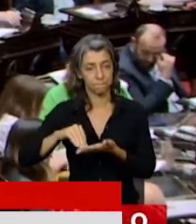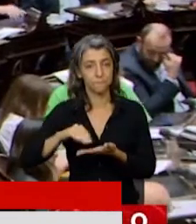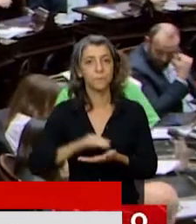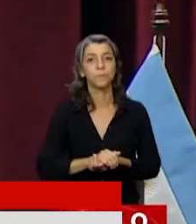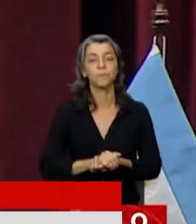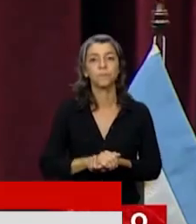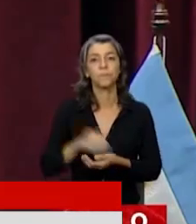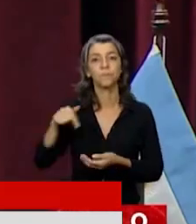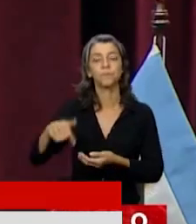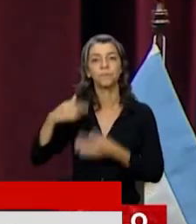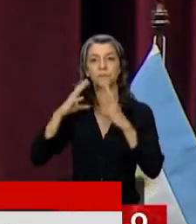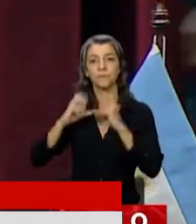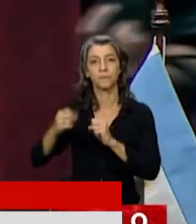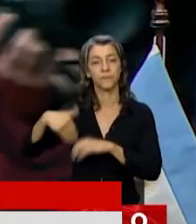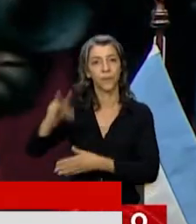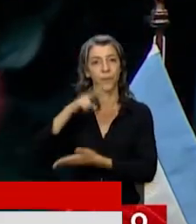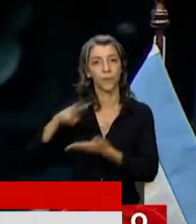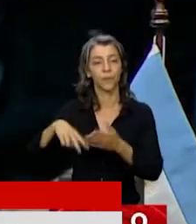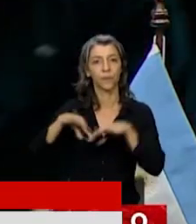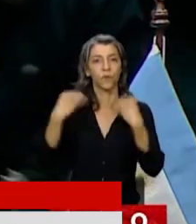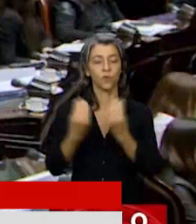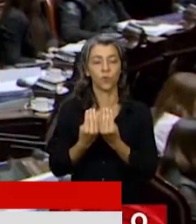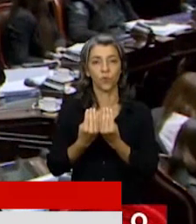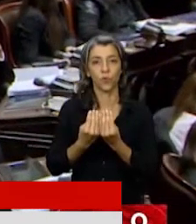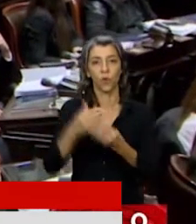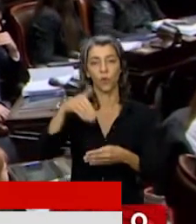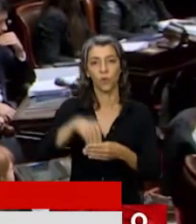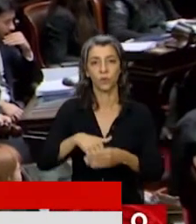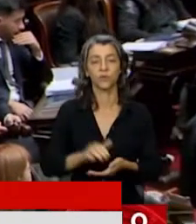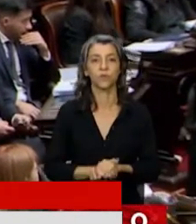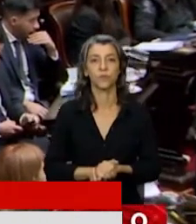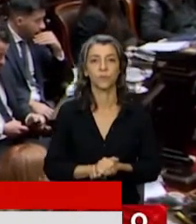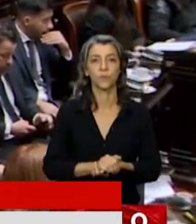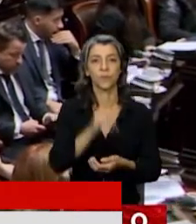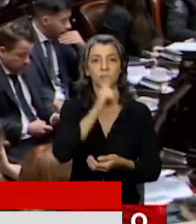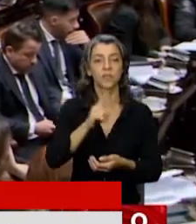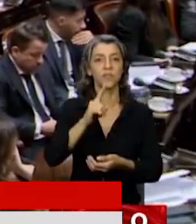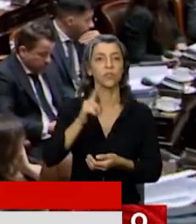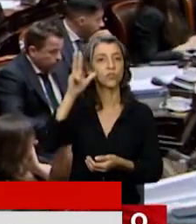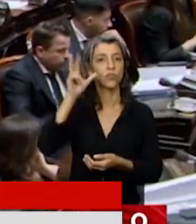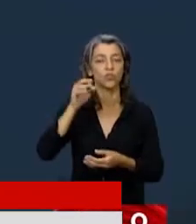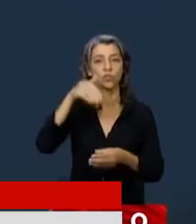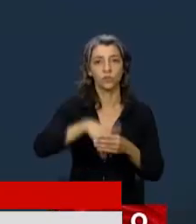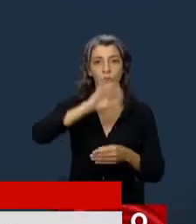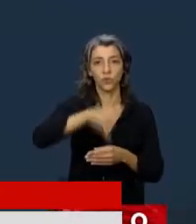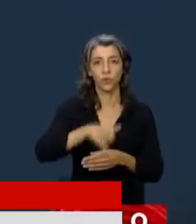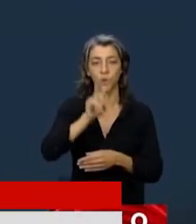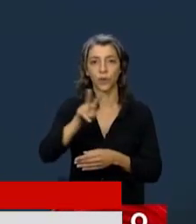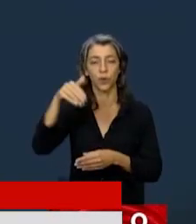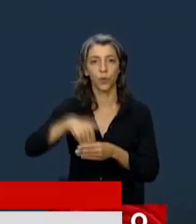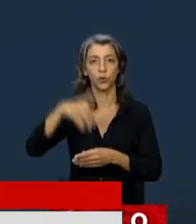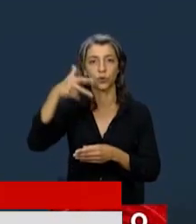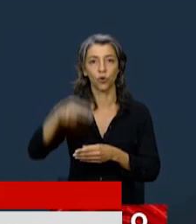arco posible de votos. Votaron a favor los radicales en general, votaron